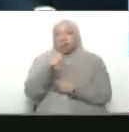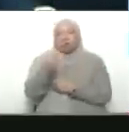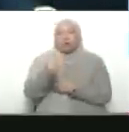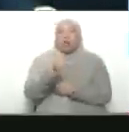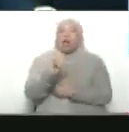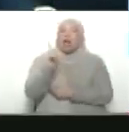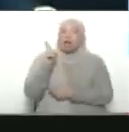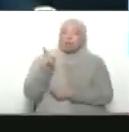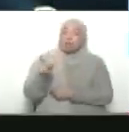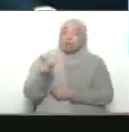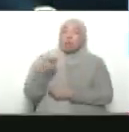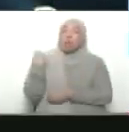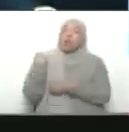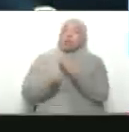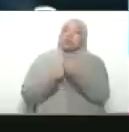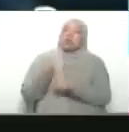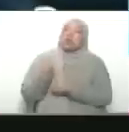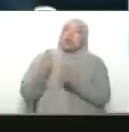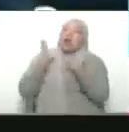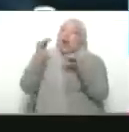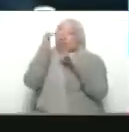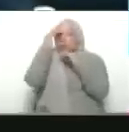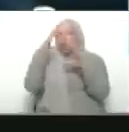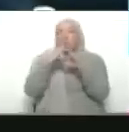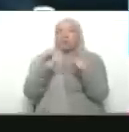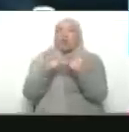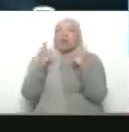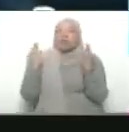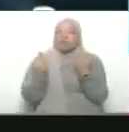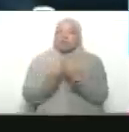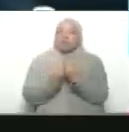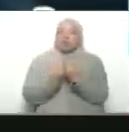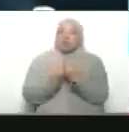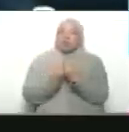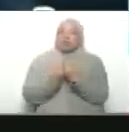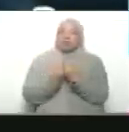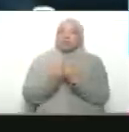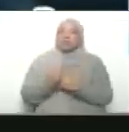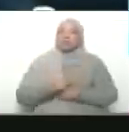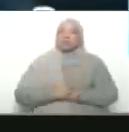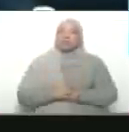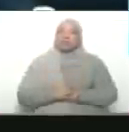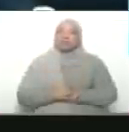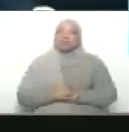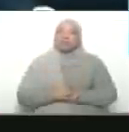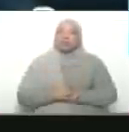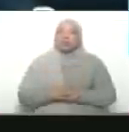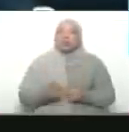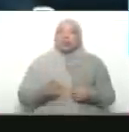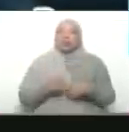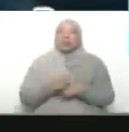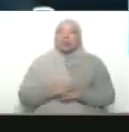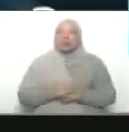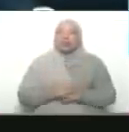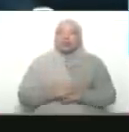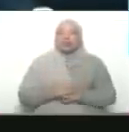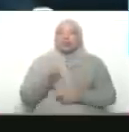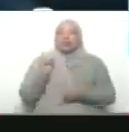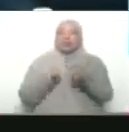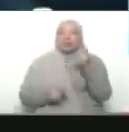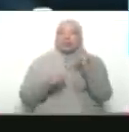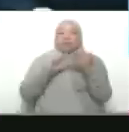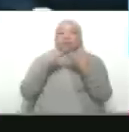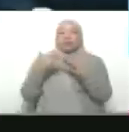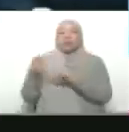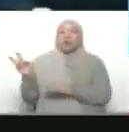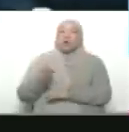usted que usted hizo de atender a todos los afectados adelante compañero presidente si quiere preguntarle algo a los compañeros